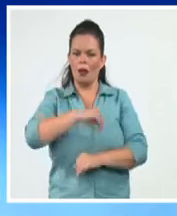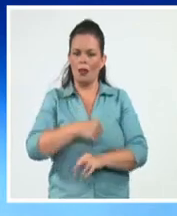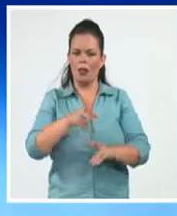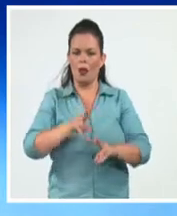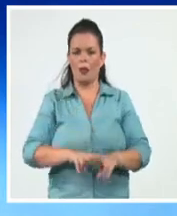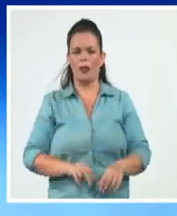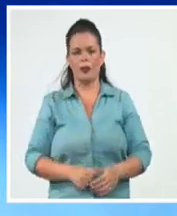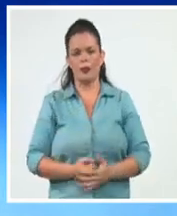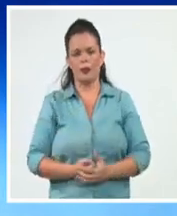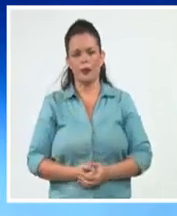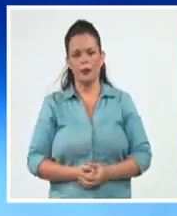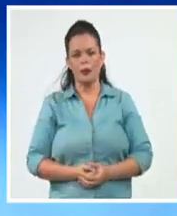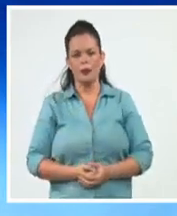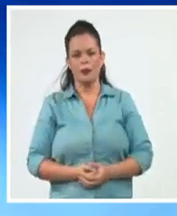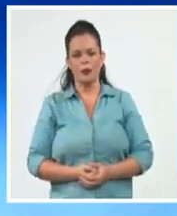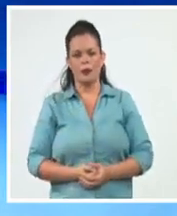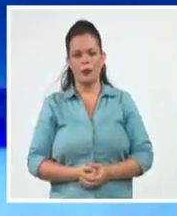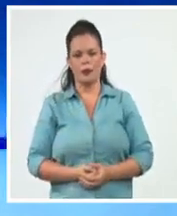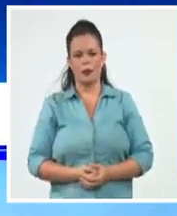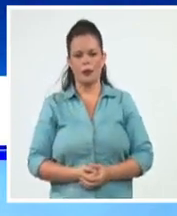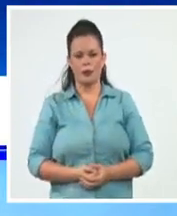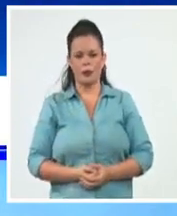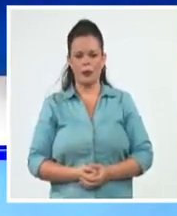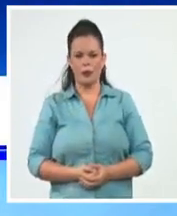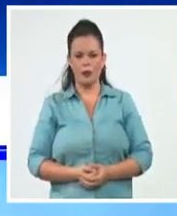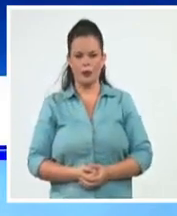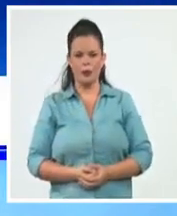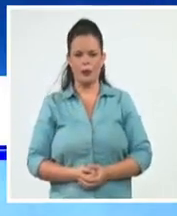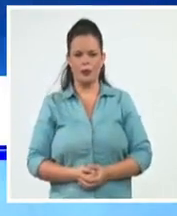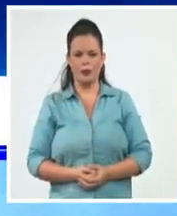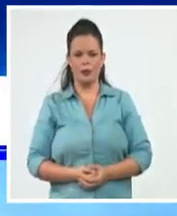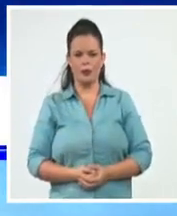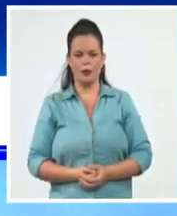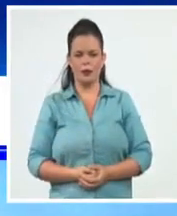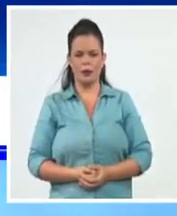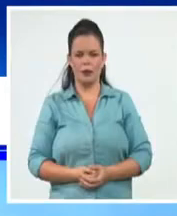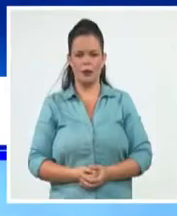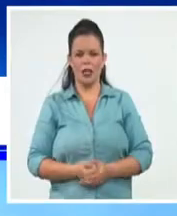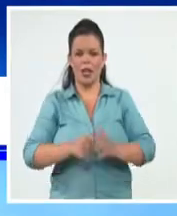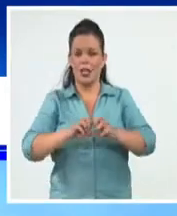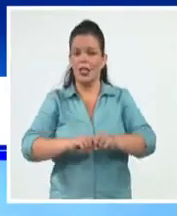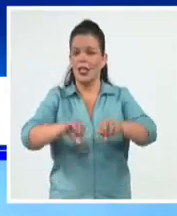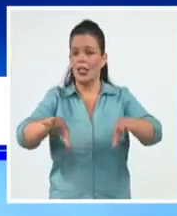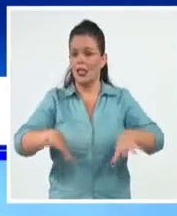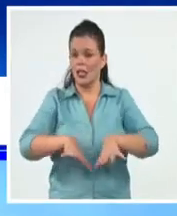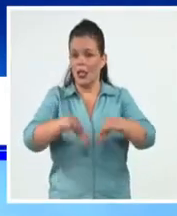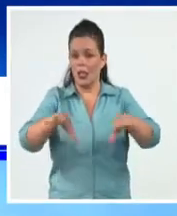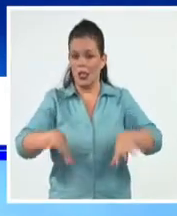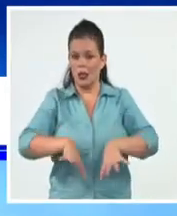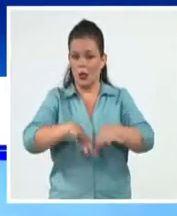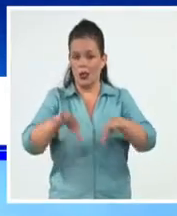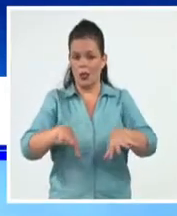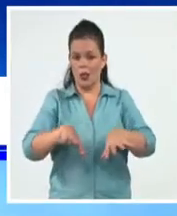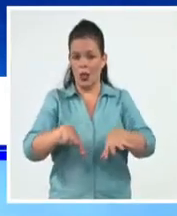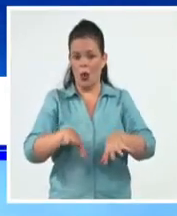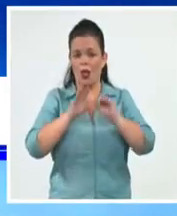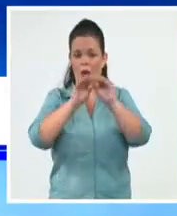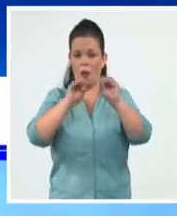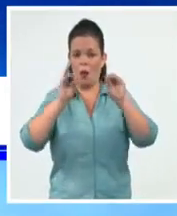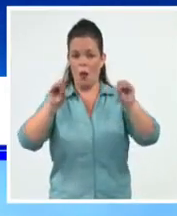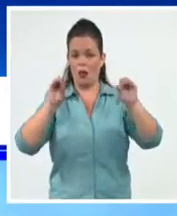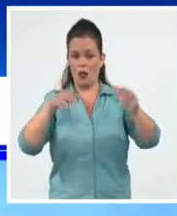Sí, saludos, buenas noches. Actos de una naturaleza claramente ilegal se siguen produciendo. Después de los